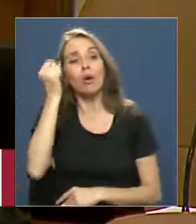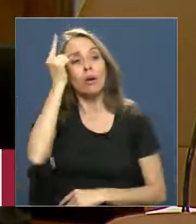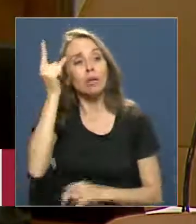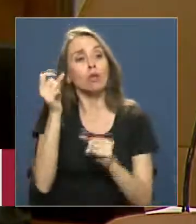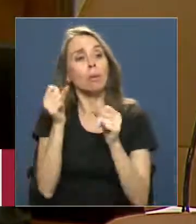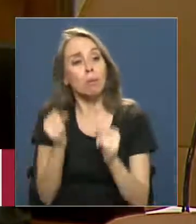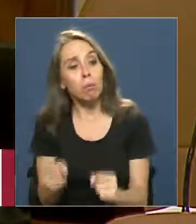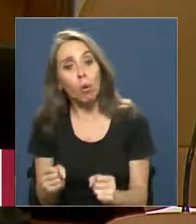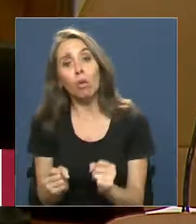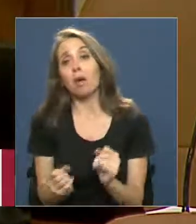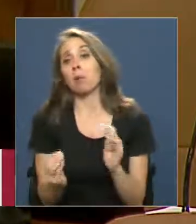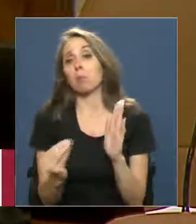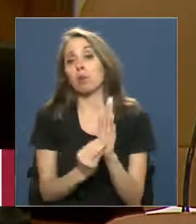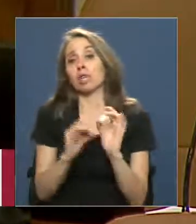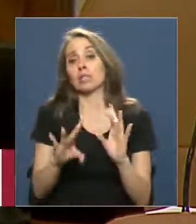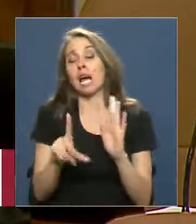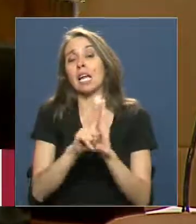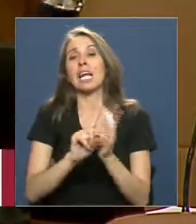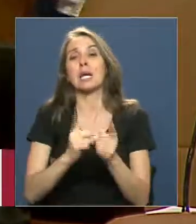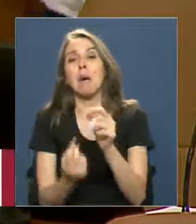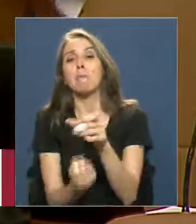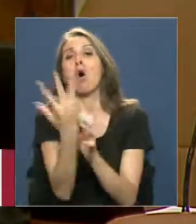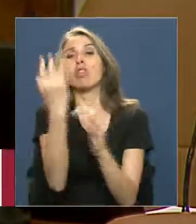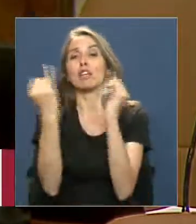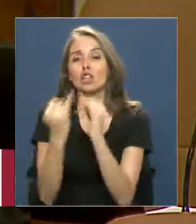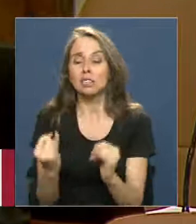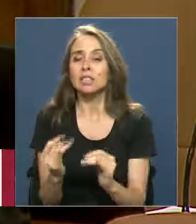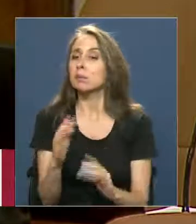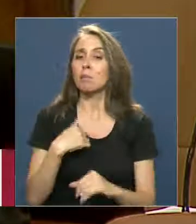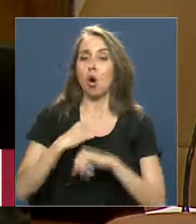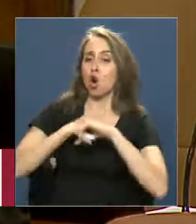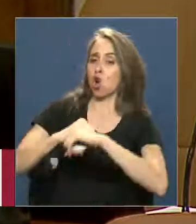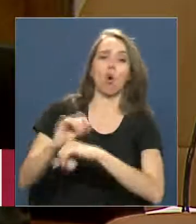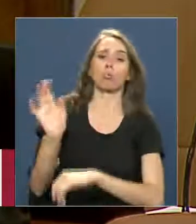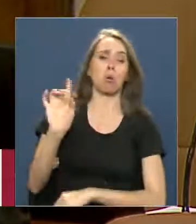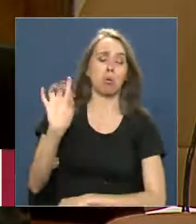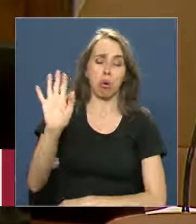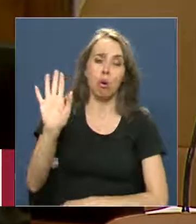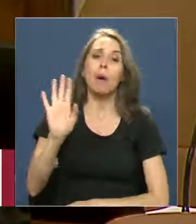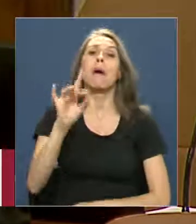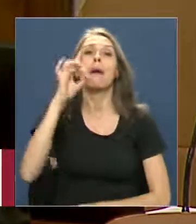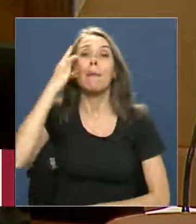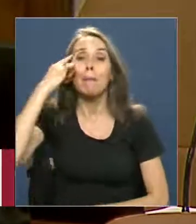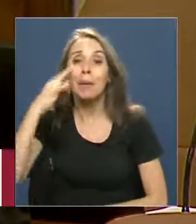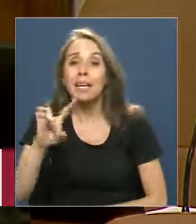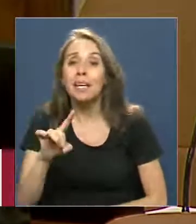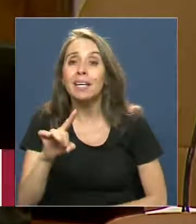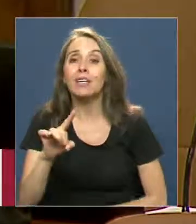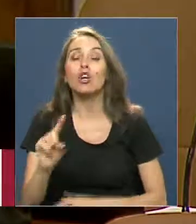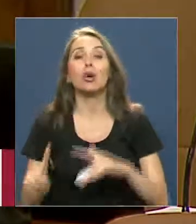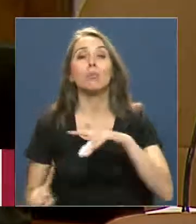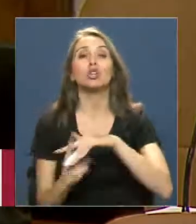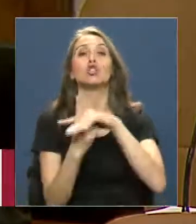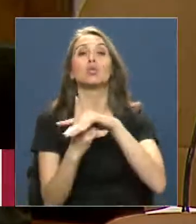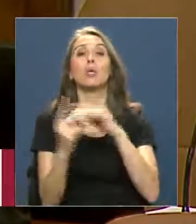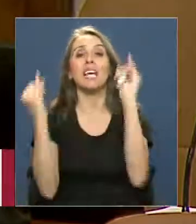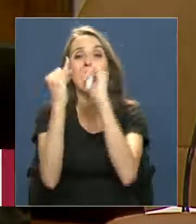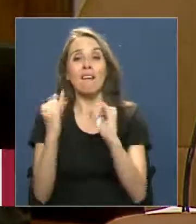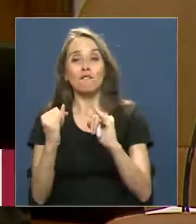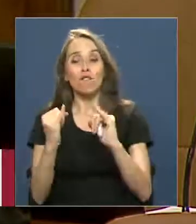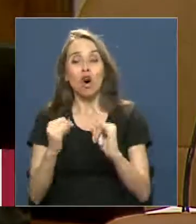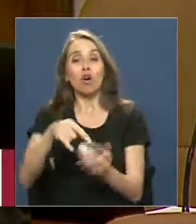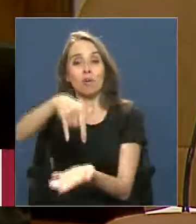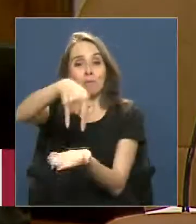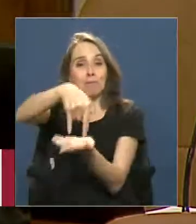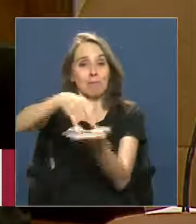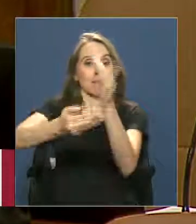podemos establecer modernizaciones y métodos, no me voy a oponer a ello, pero precisamente el origen del Parlamento es congregar